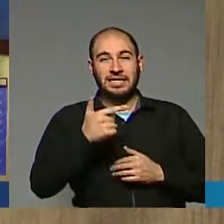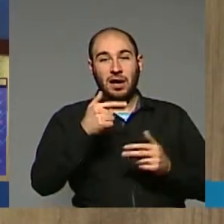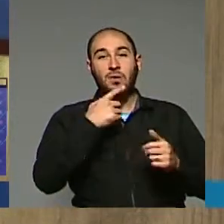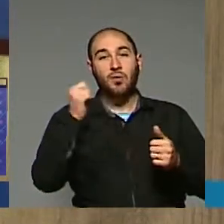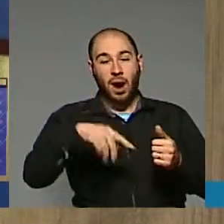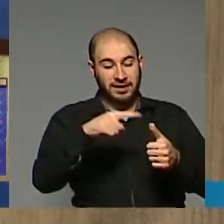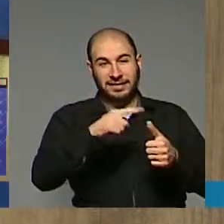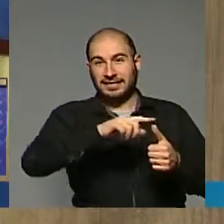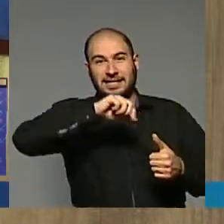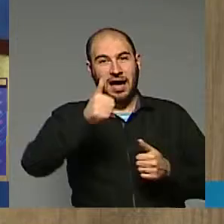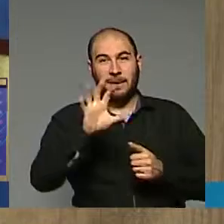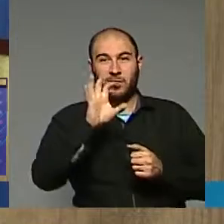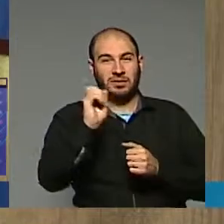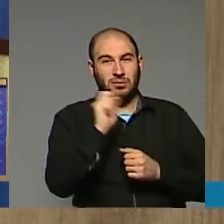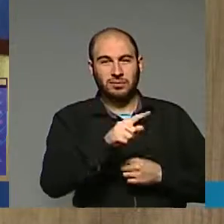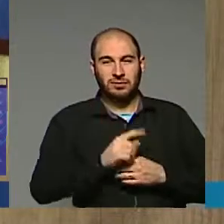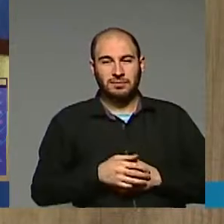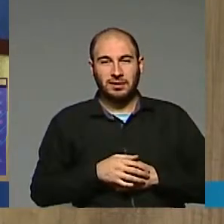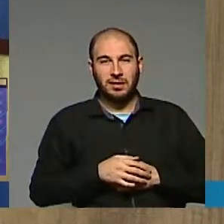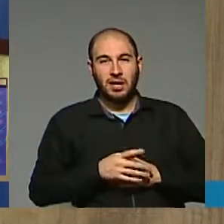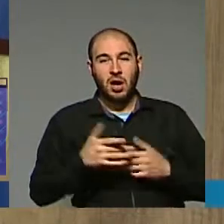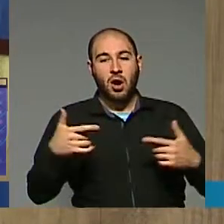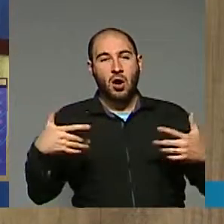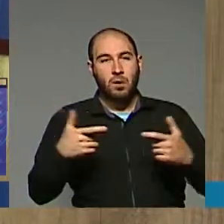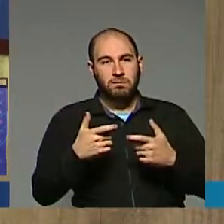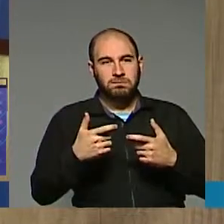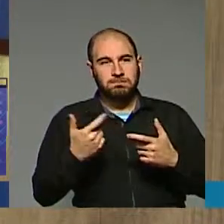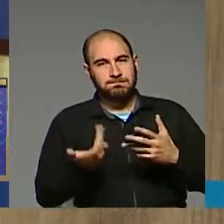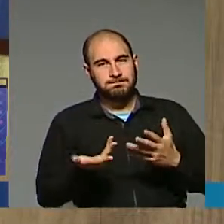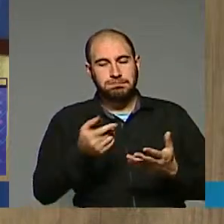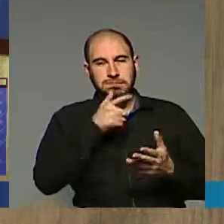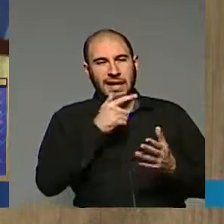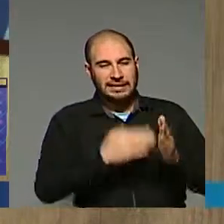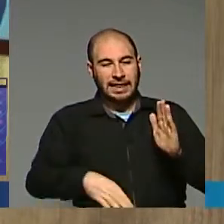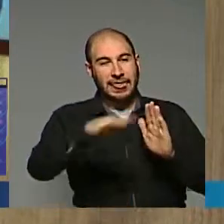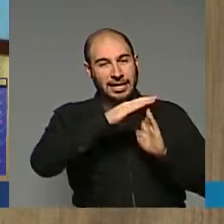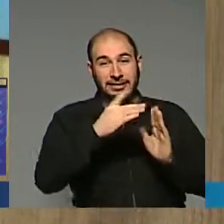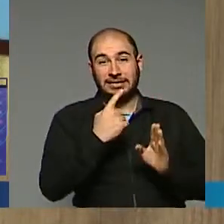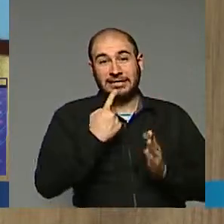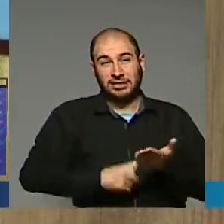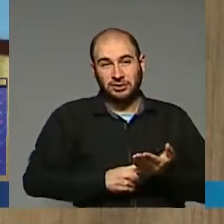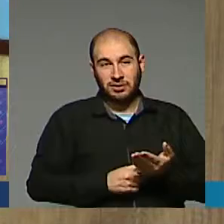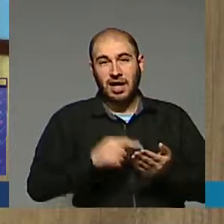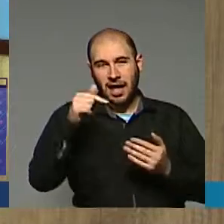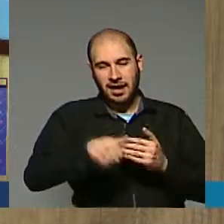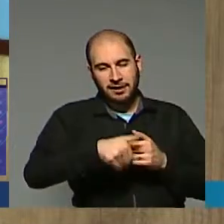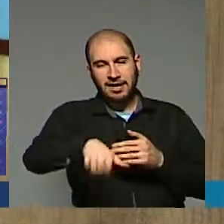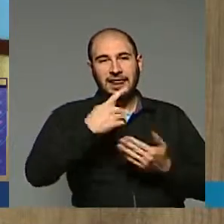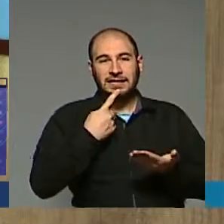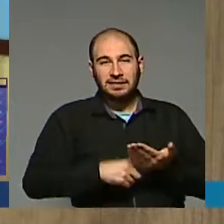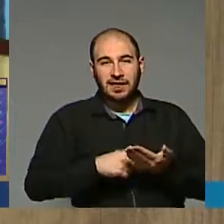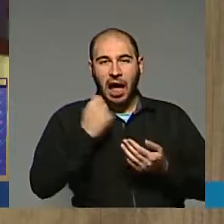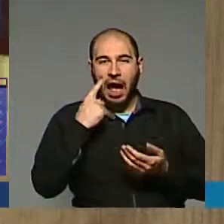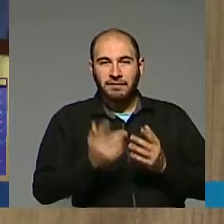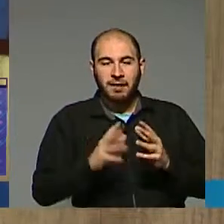el gran elector en su provincia, ¿sí? Lo posiciona de alguna manera como decidor de acá en adelante para ver cómo